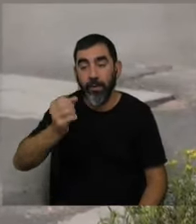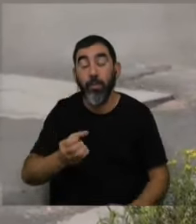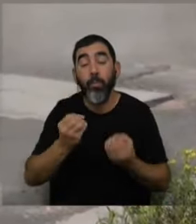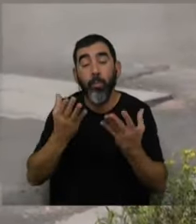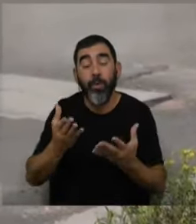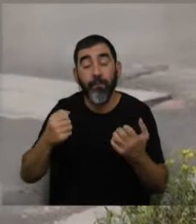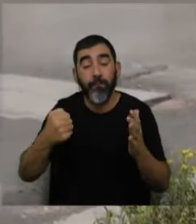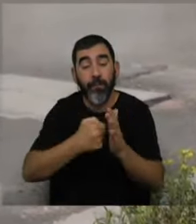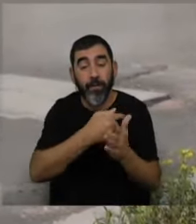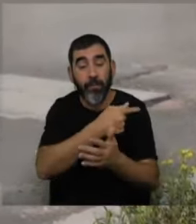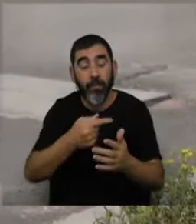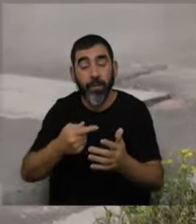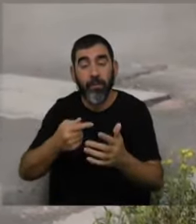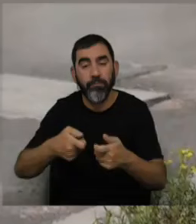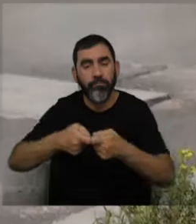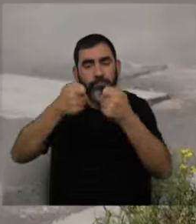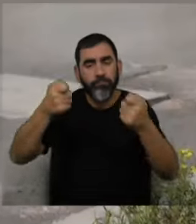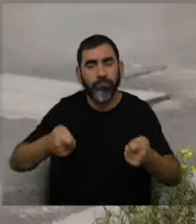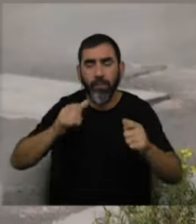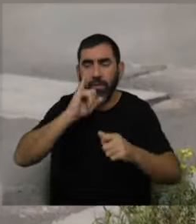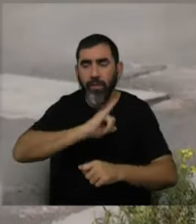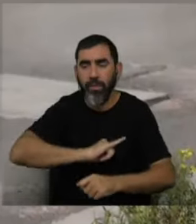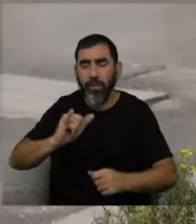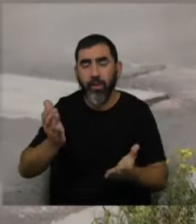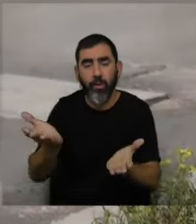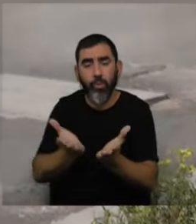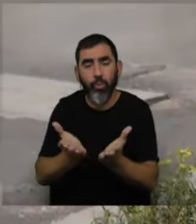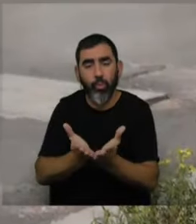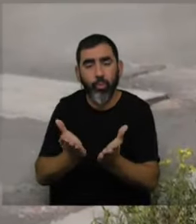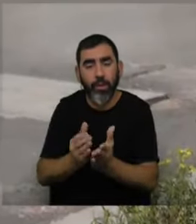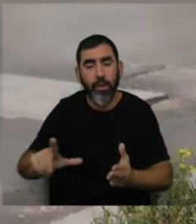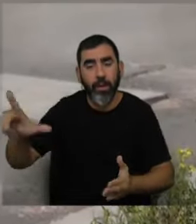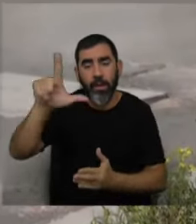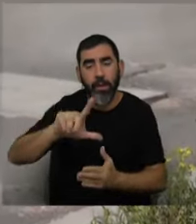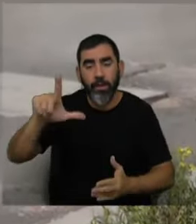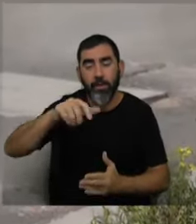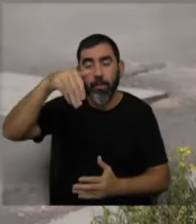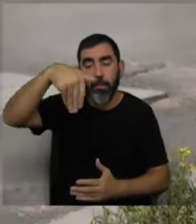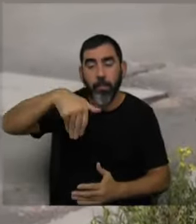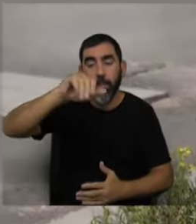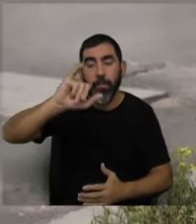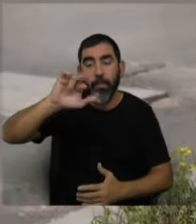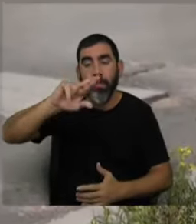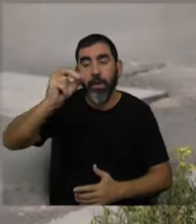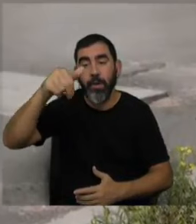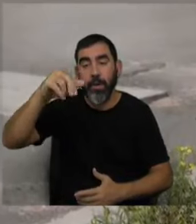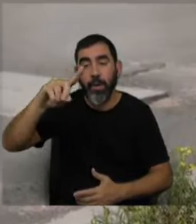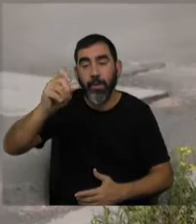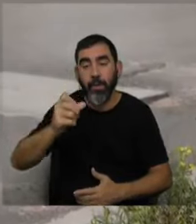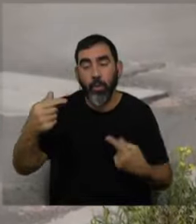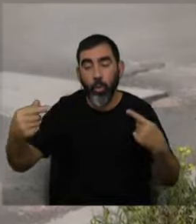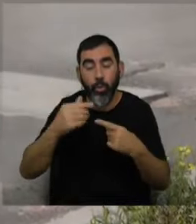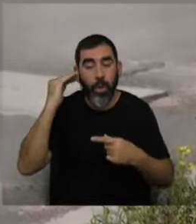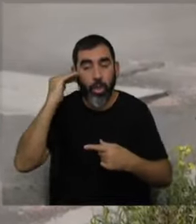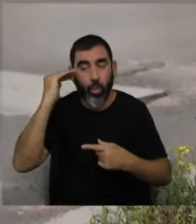horas el fin de semana la diaria publicó una denuncia de estudiantes del Liceo Miranda que bueno concretamente contra un